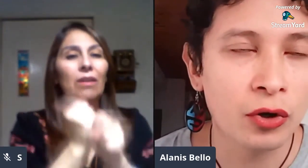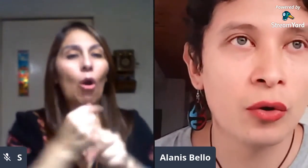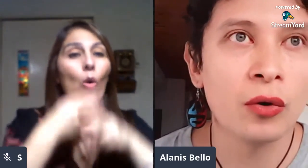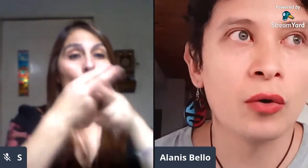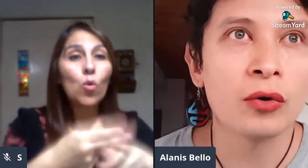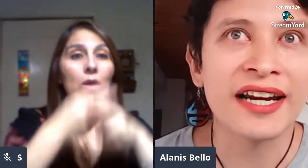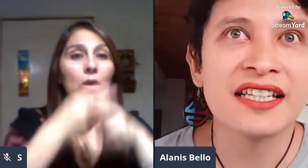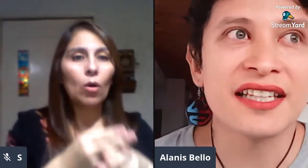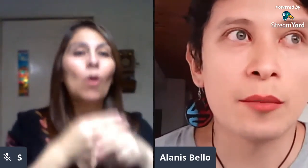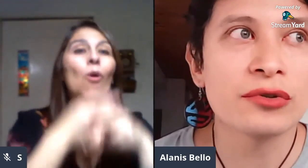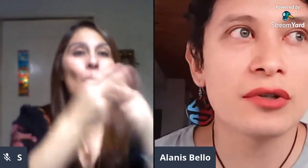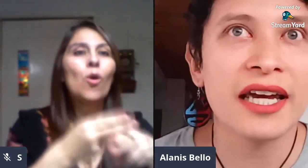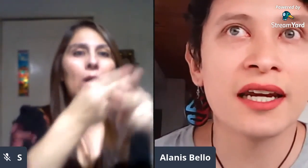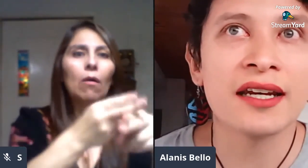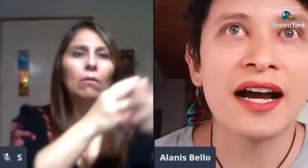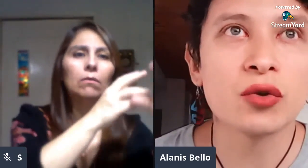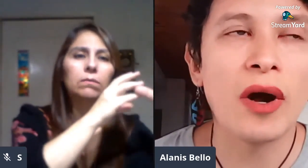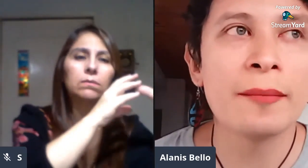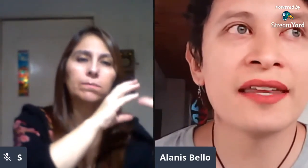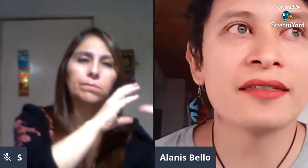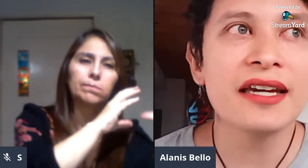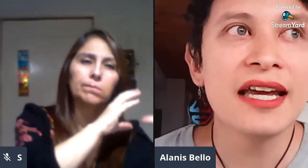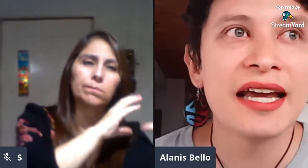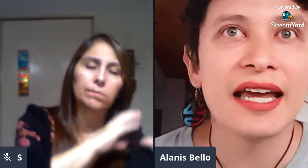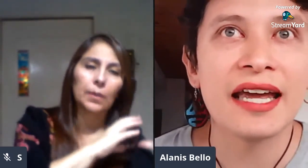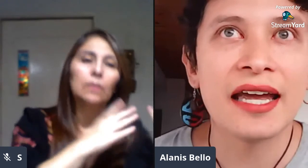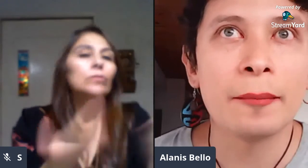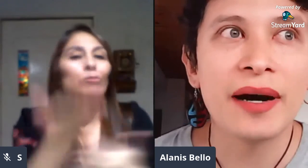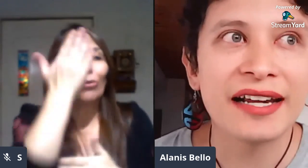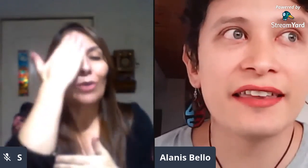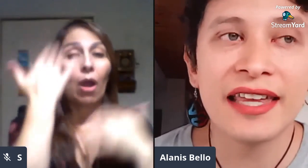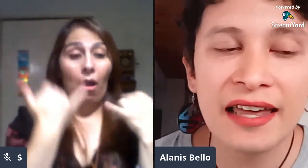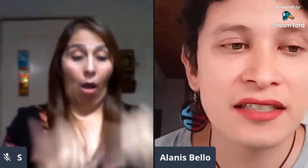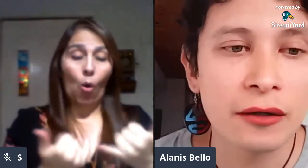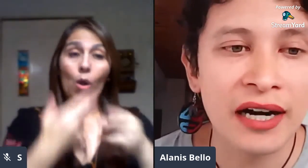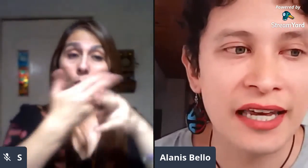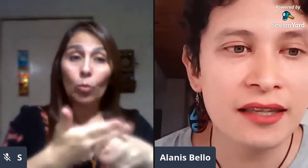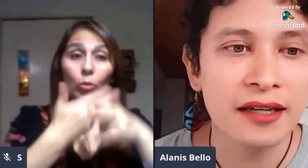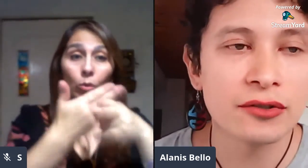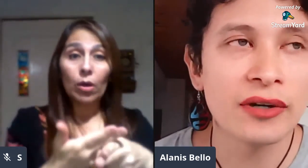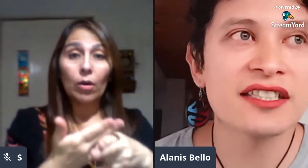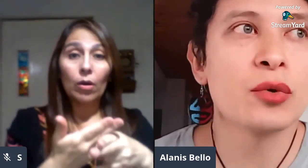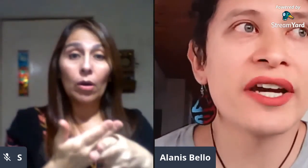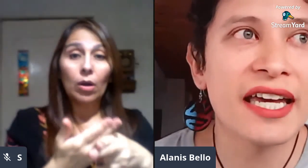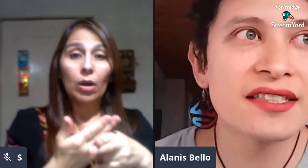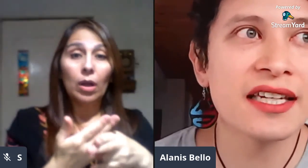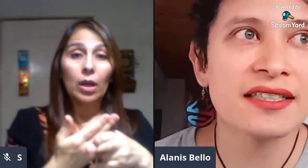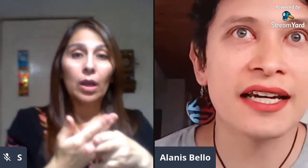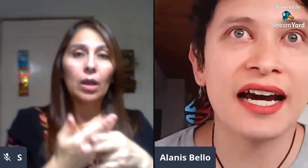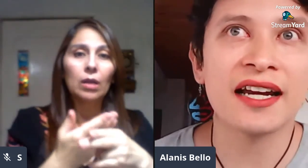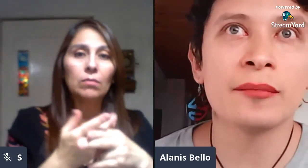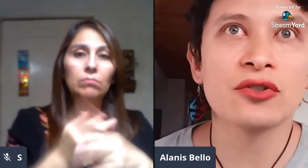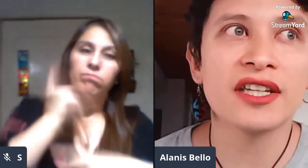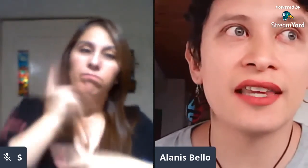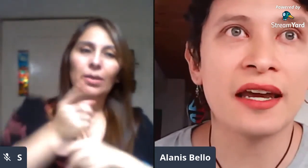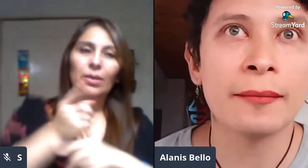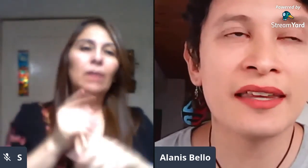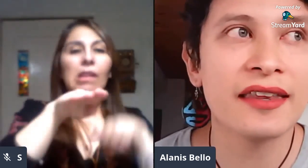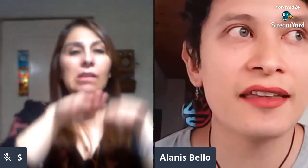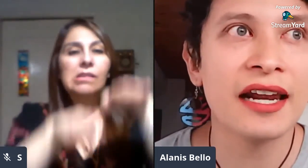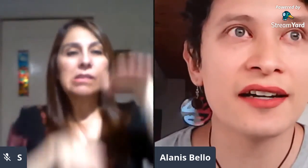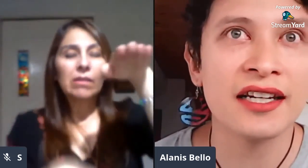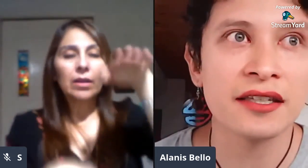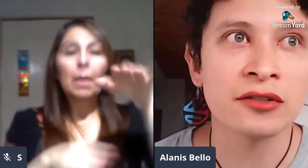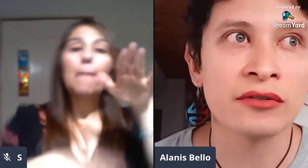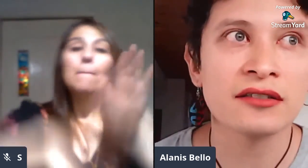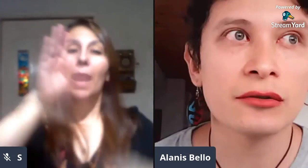como lo realizamos actualmente, parte de la desigualdad son las mujeres quienes se encargan